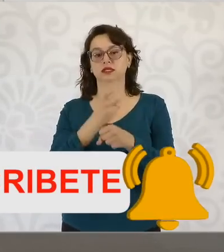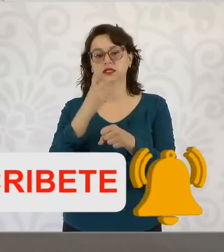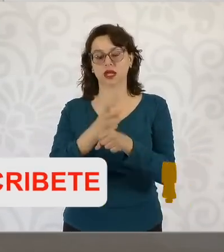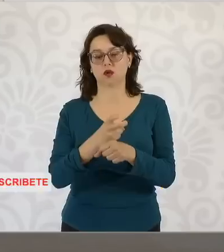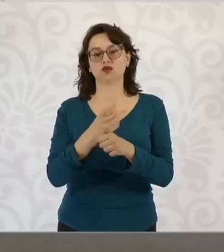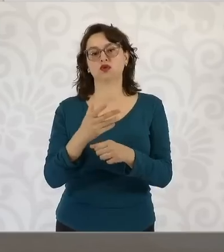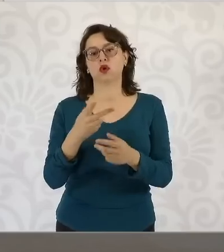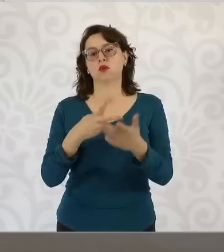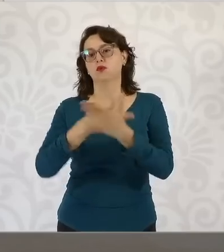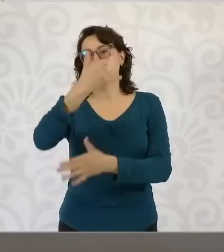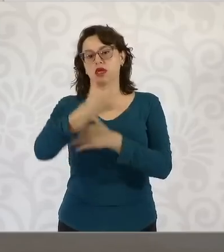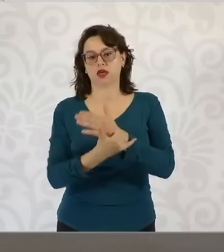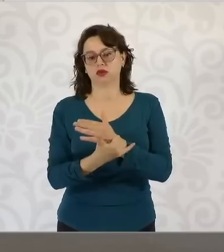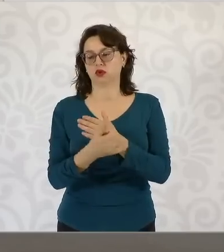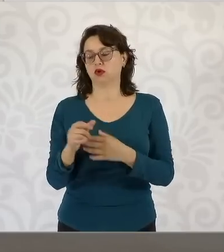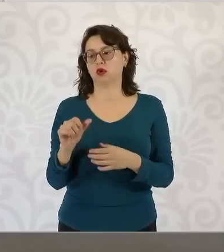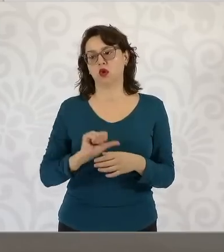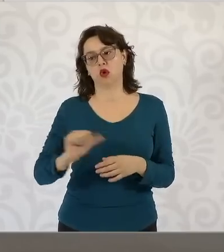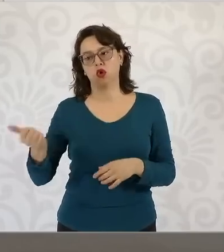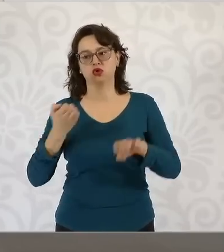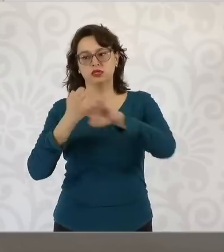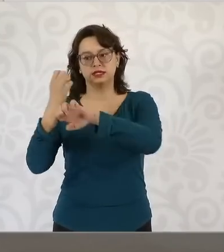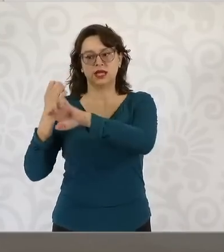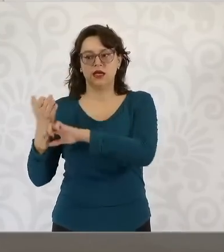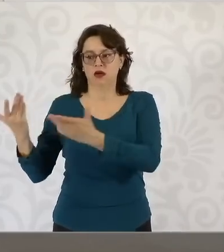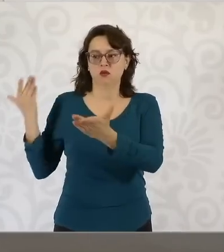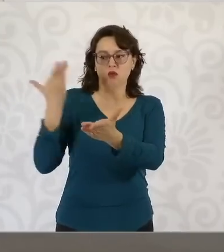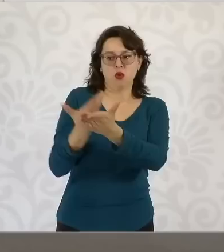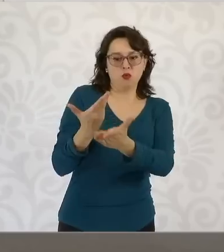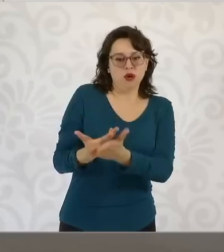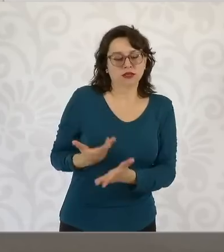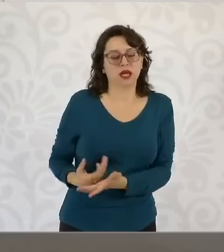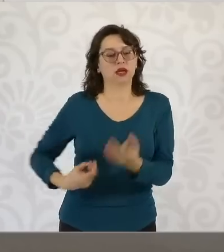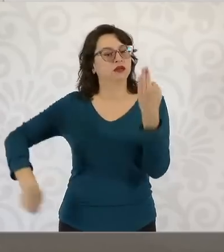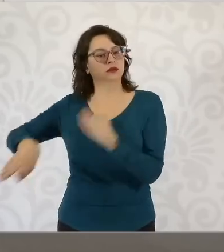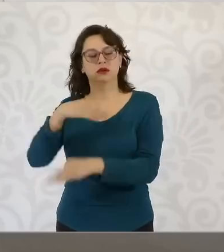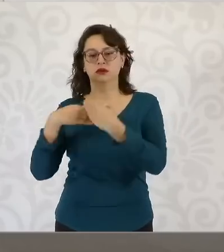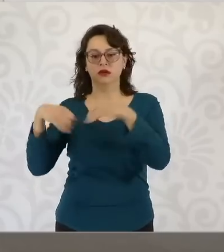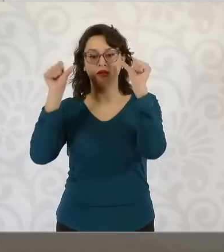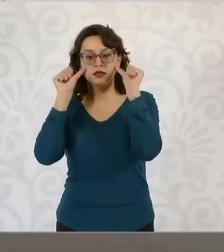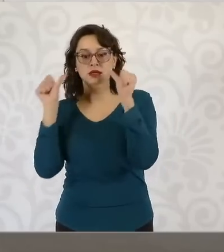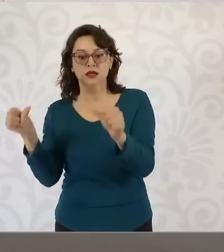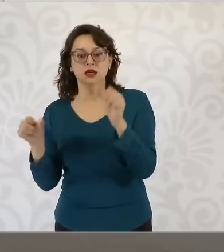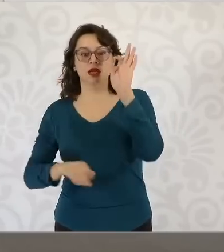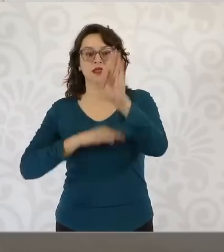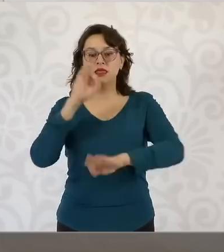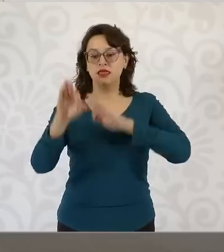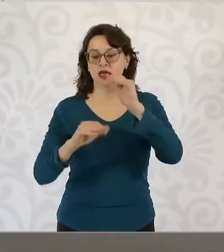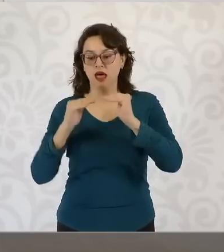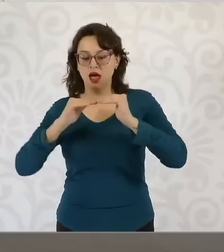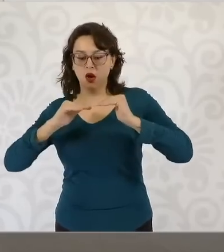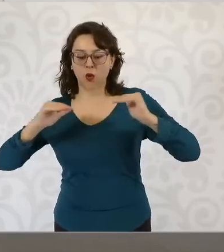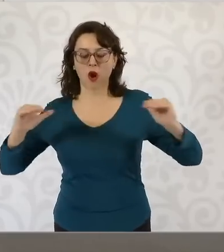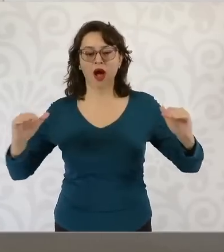la presidenta para que procuremos que todas las entidades federativas tengan, pues si no el mismo trato, dependiendo su